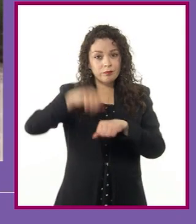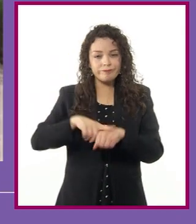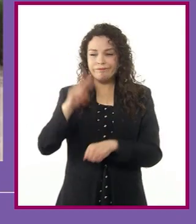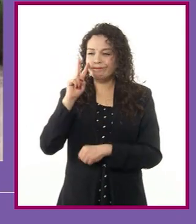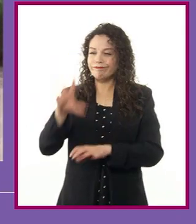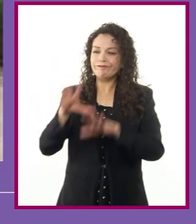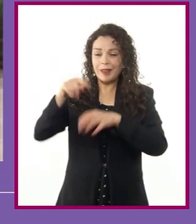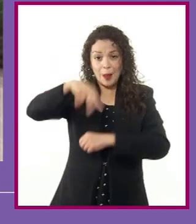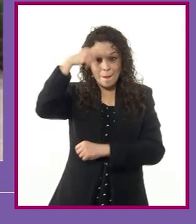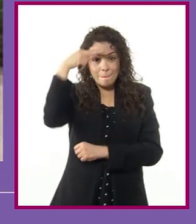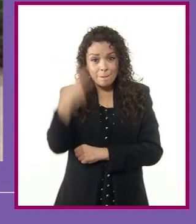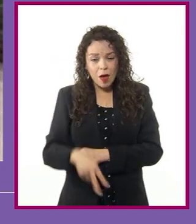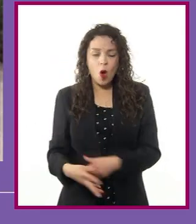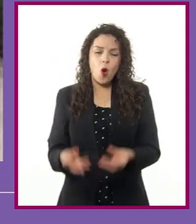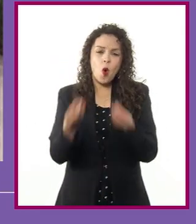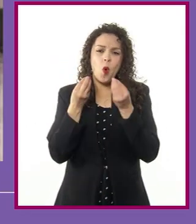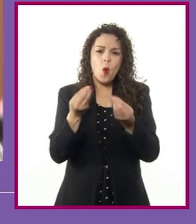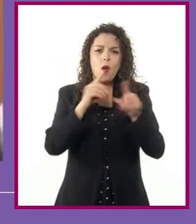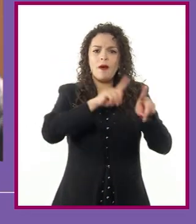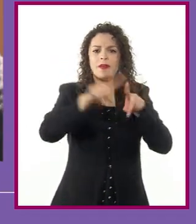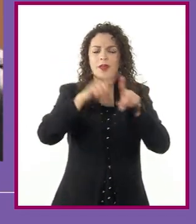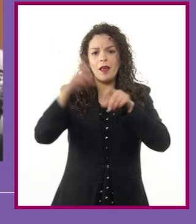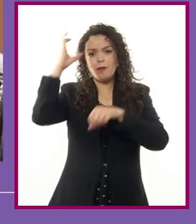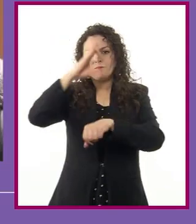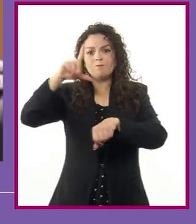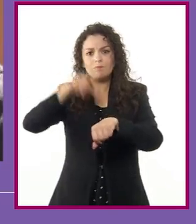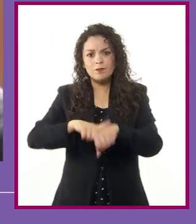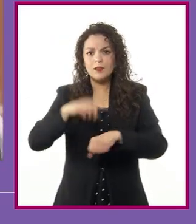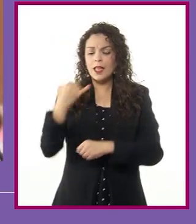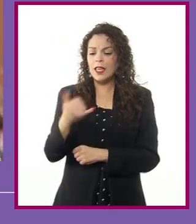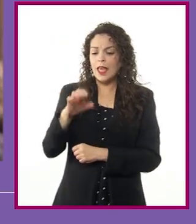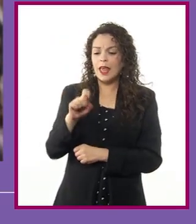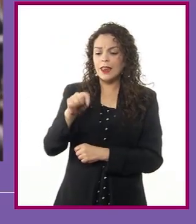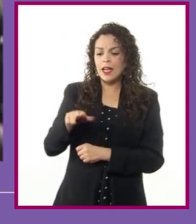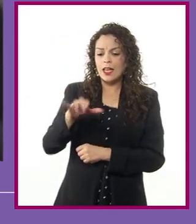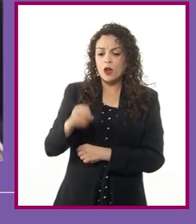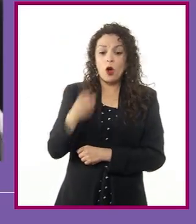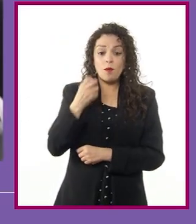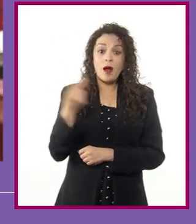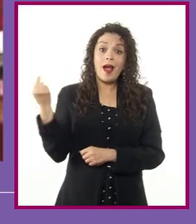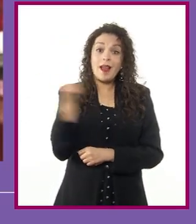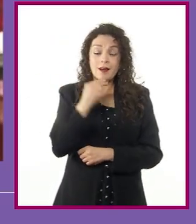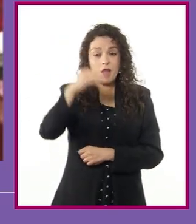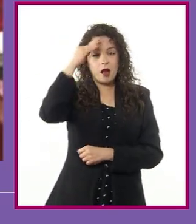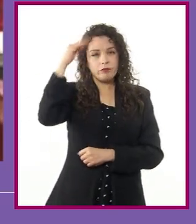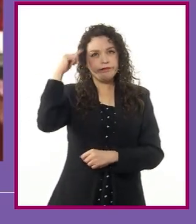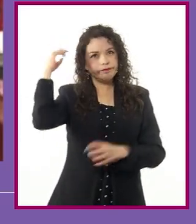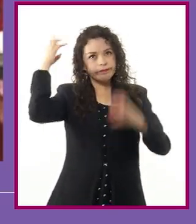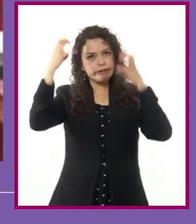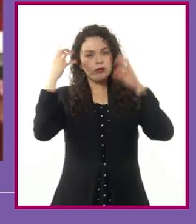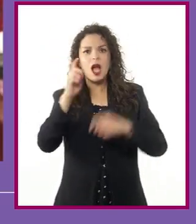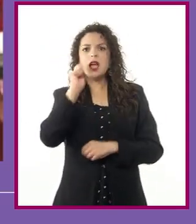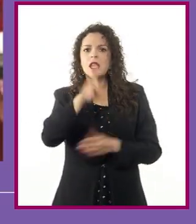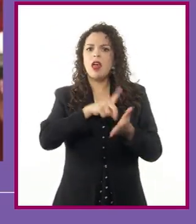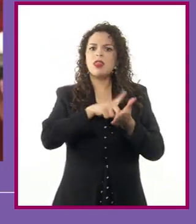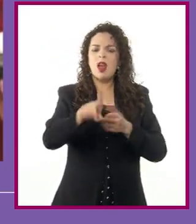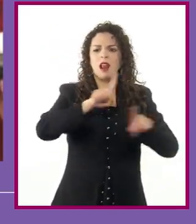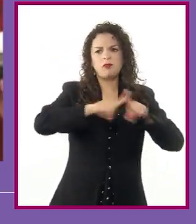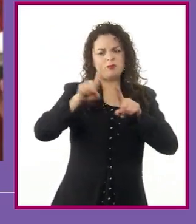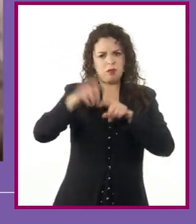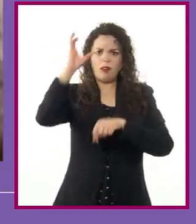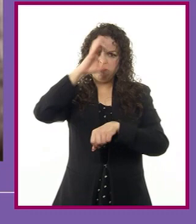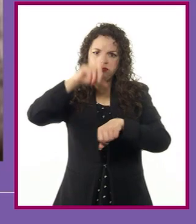México es un país pluriétnico y pluricultural, por lo que es necesario reflexionar sobre el derecho a la diversidad